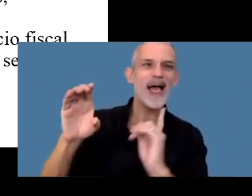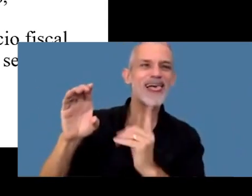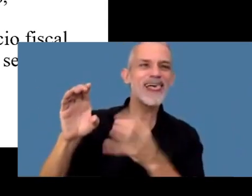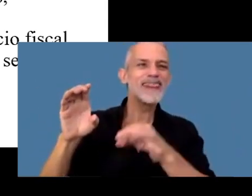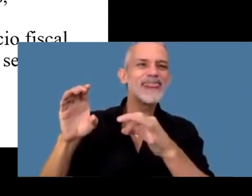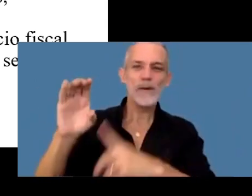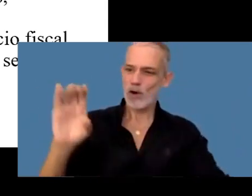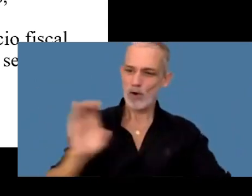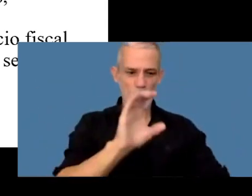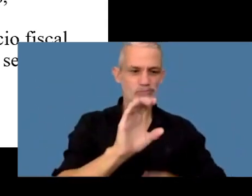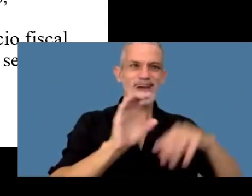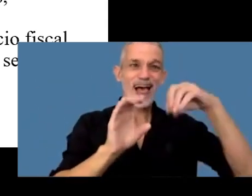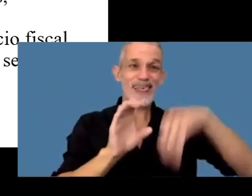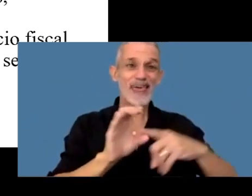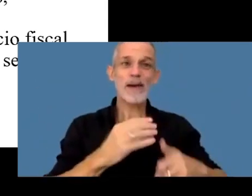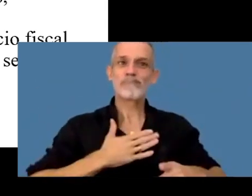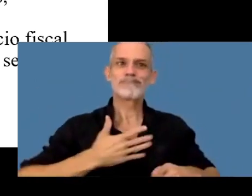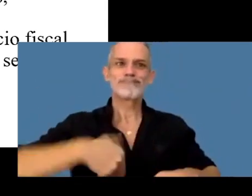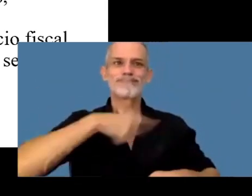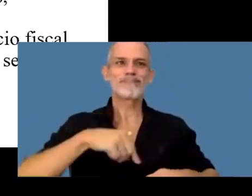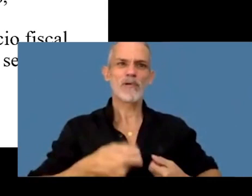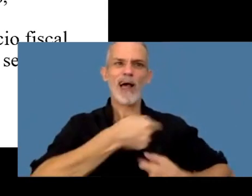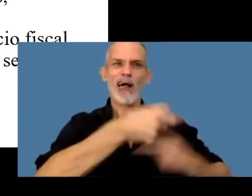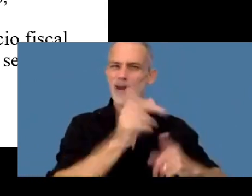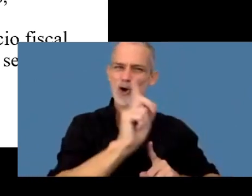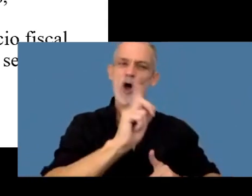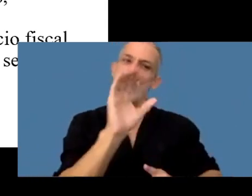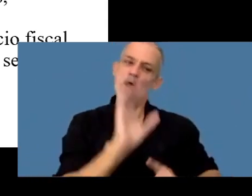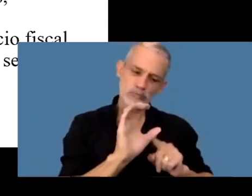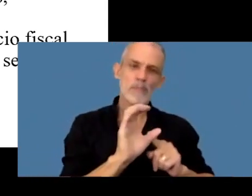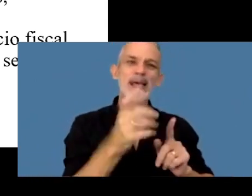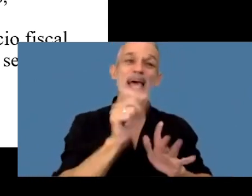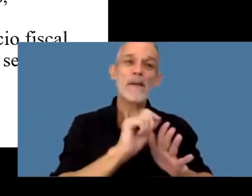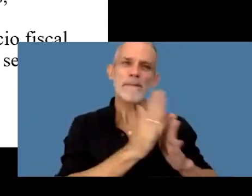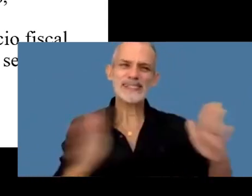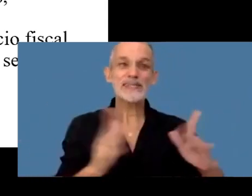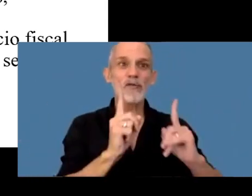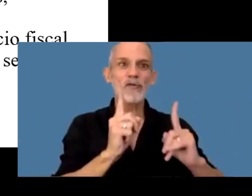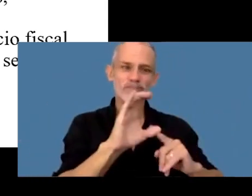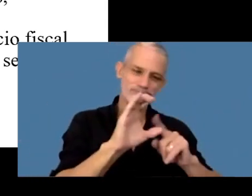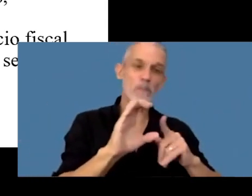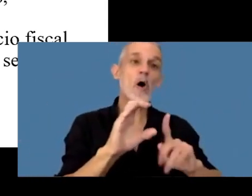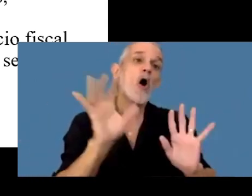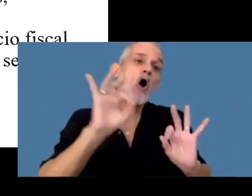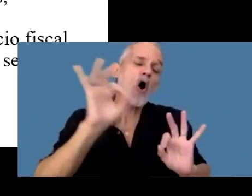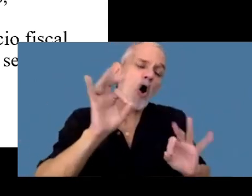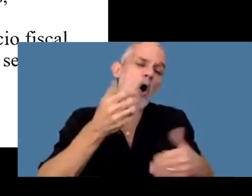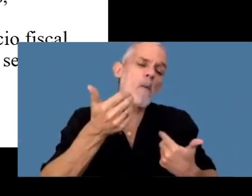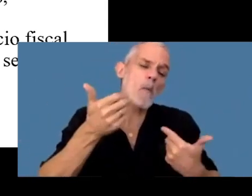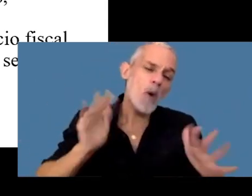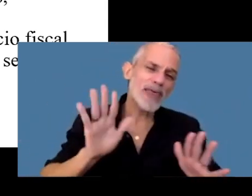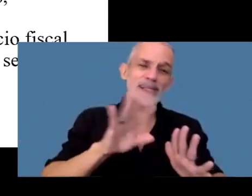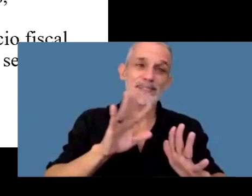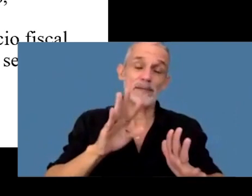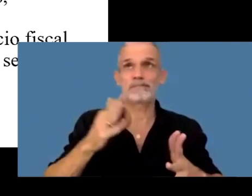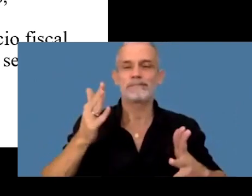el patrimonio del solicitante luego de los 6 meses, salvo caso fortuito o fuerza mayor,